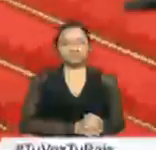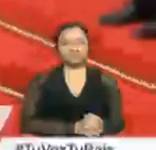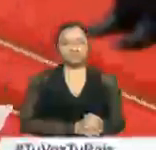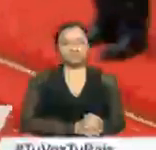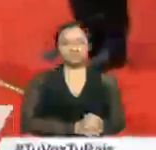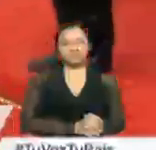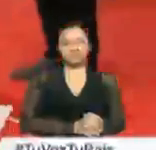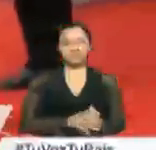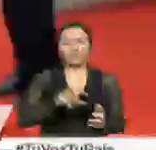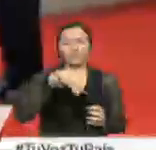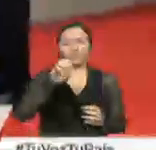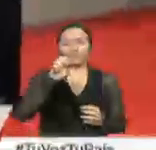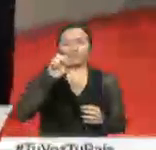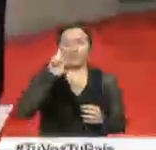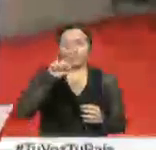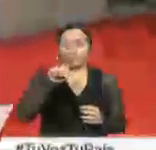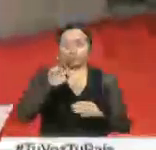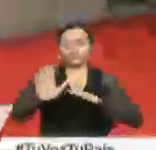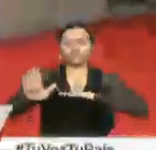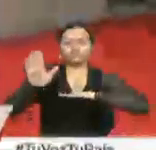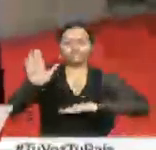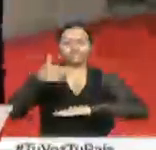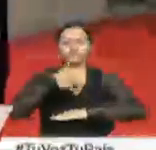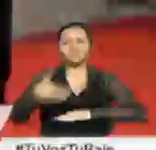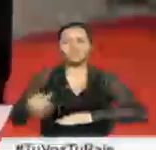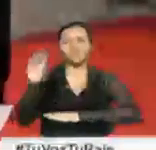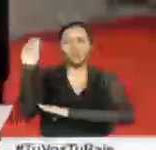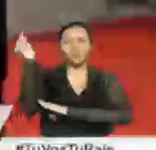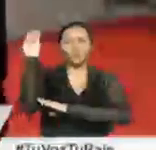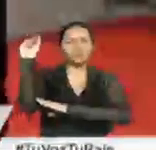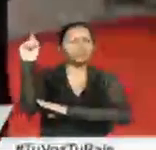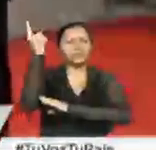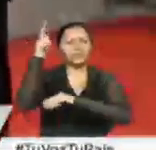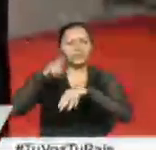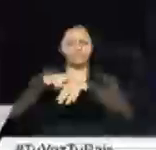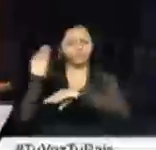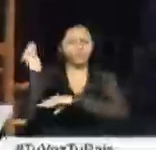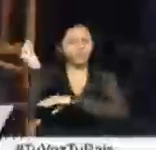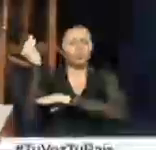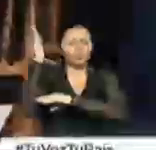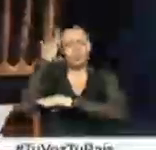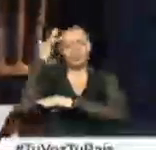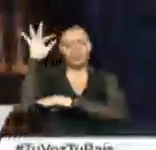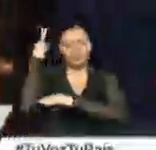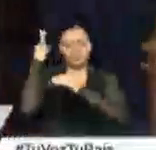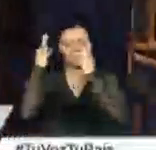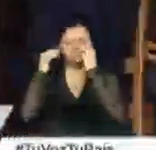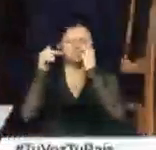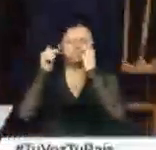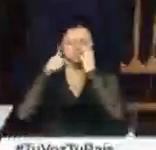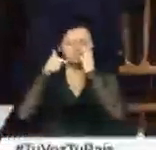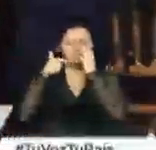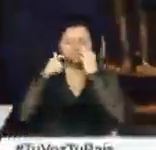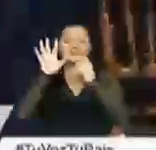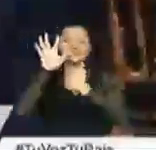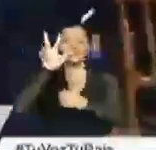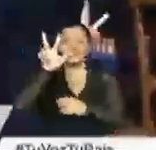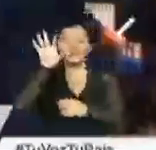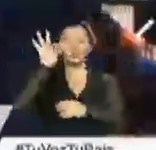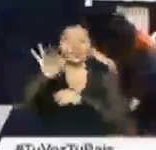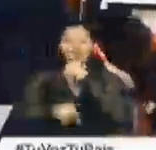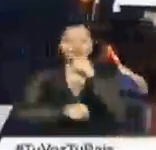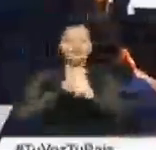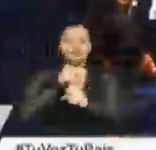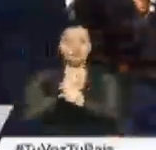Emmanuel Macron se invistió como el presidente más joven en la historia francesa. El ex banquero centrista de 39 años fue